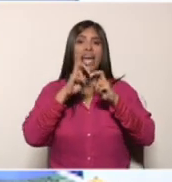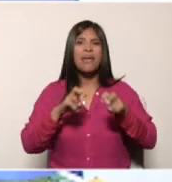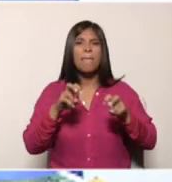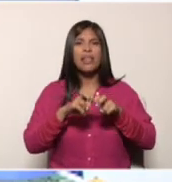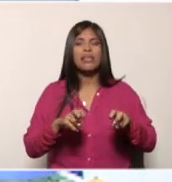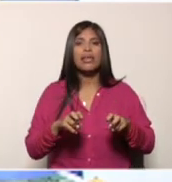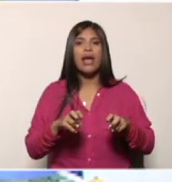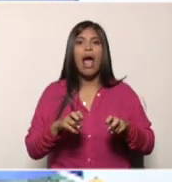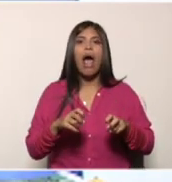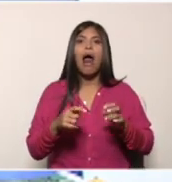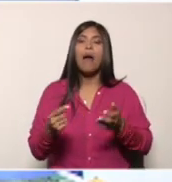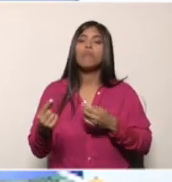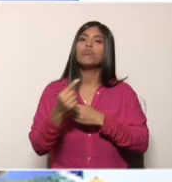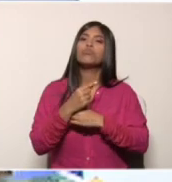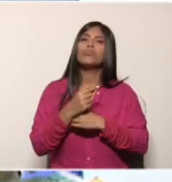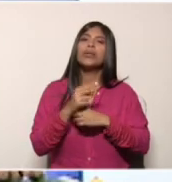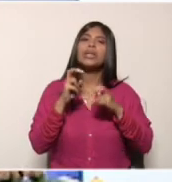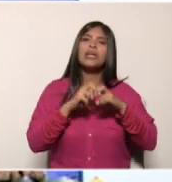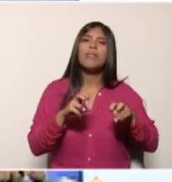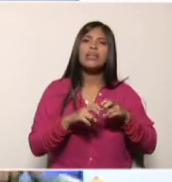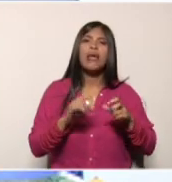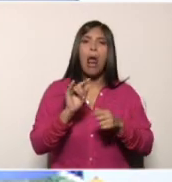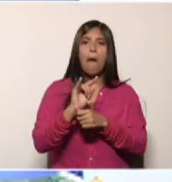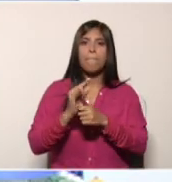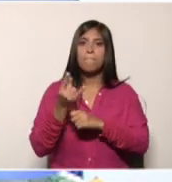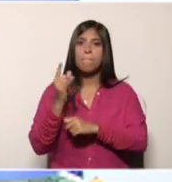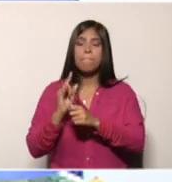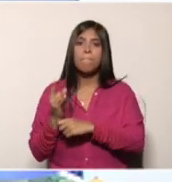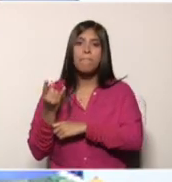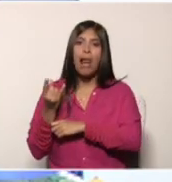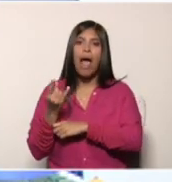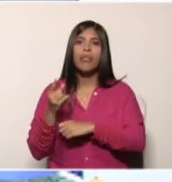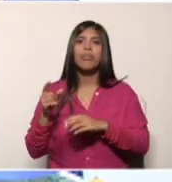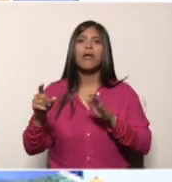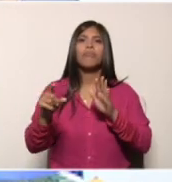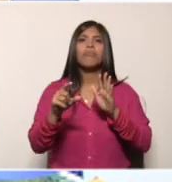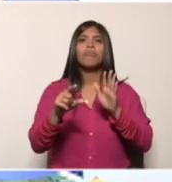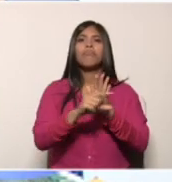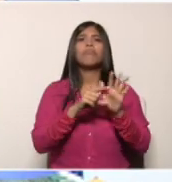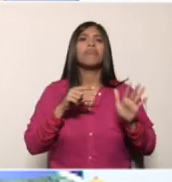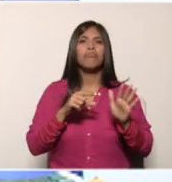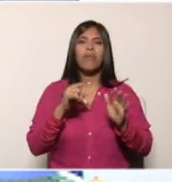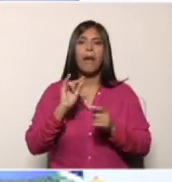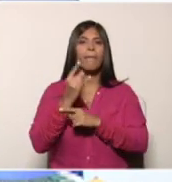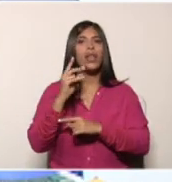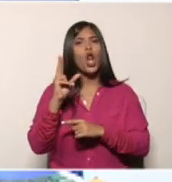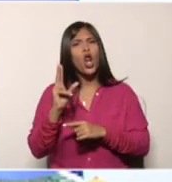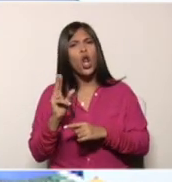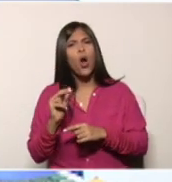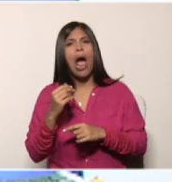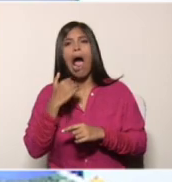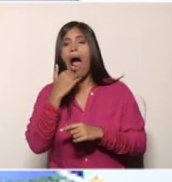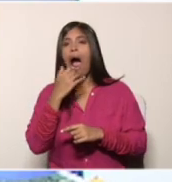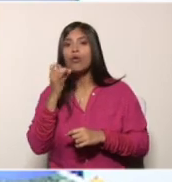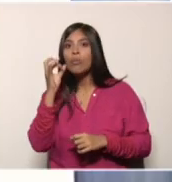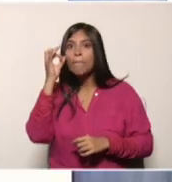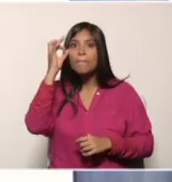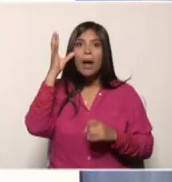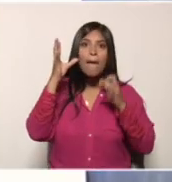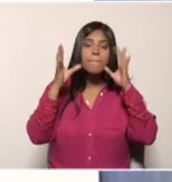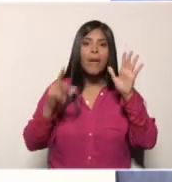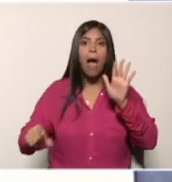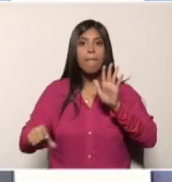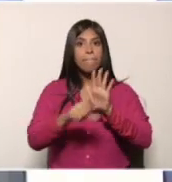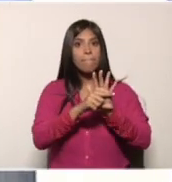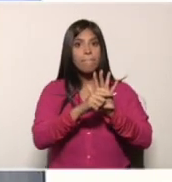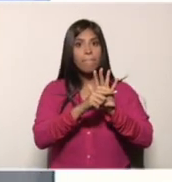nos encomiendan investigar sobre las plantas, vamos a colocar el título de las plantas. No, busquémosles algún título